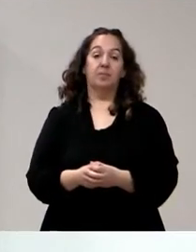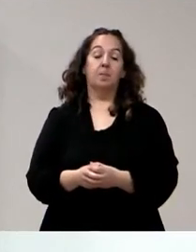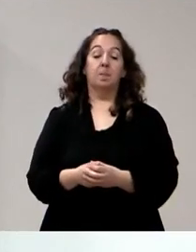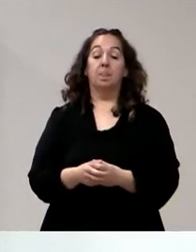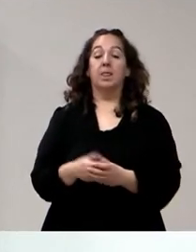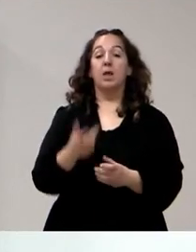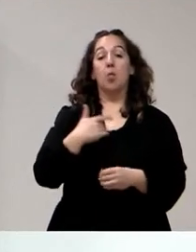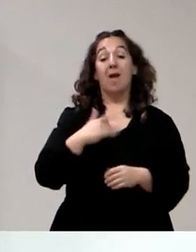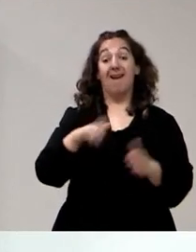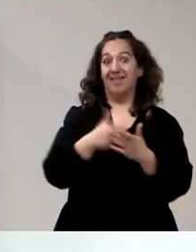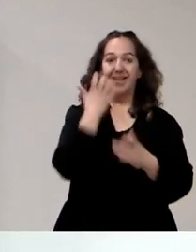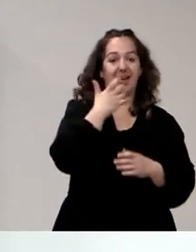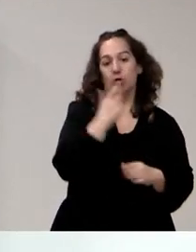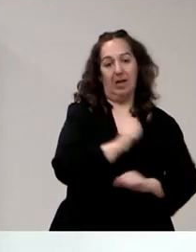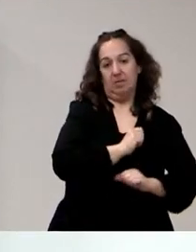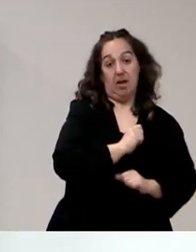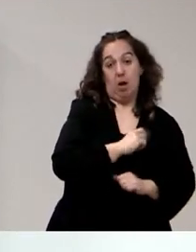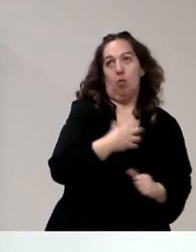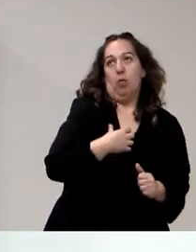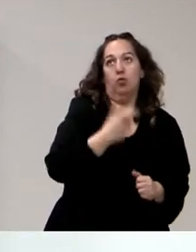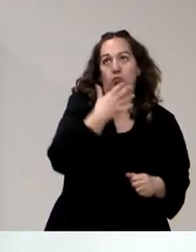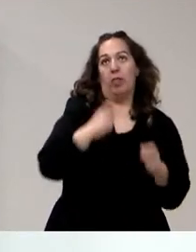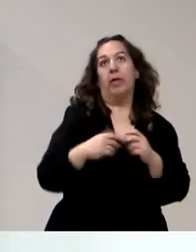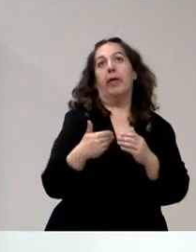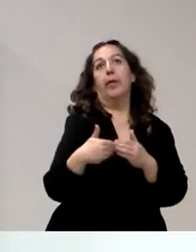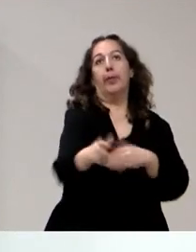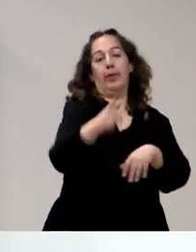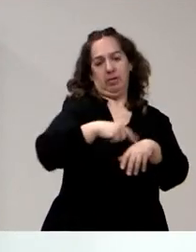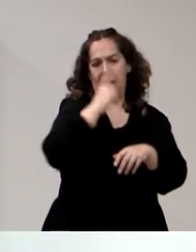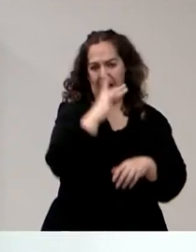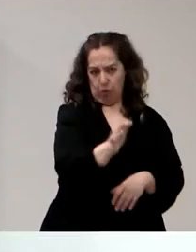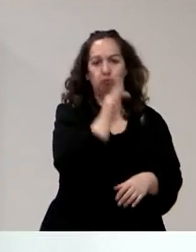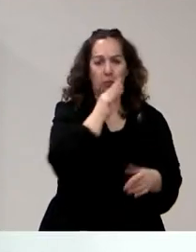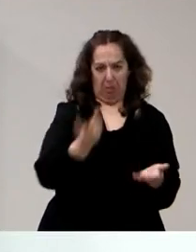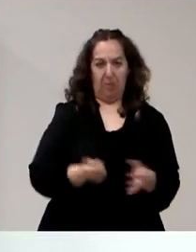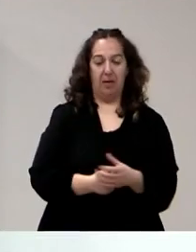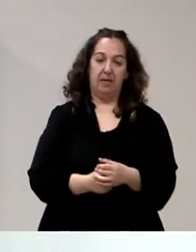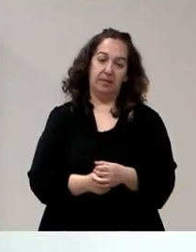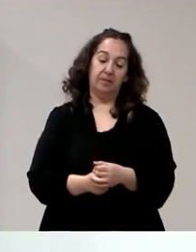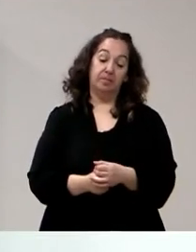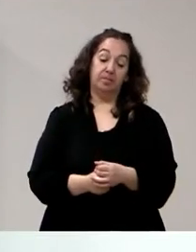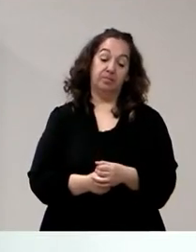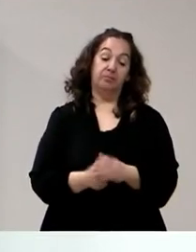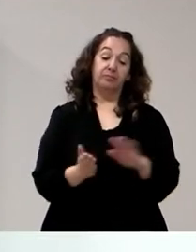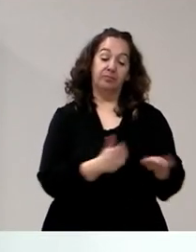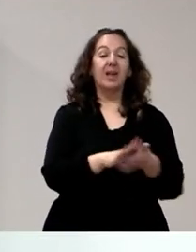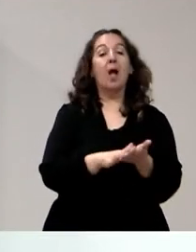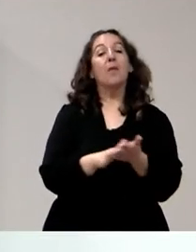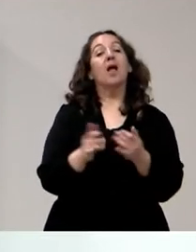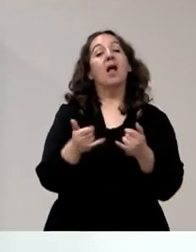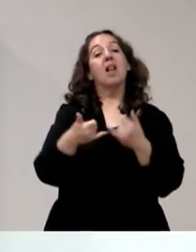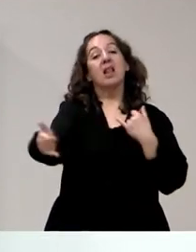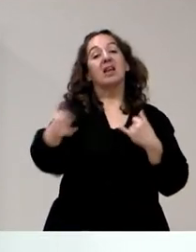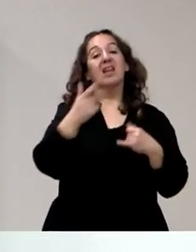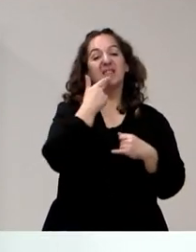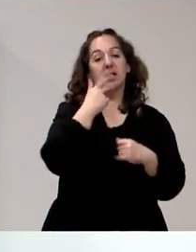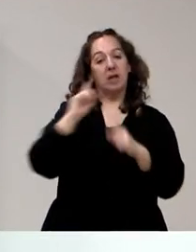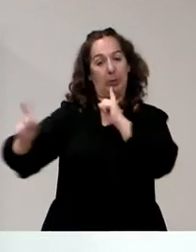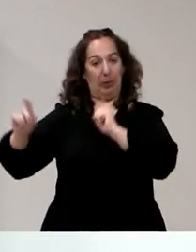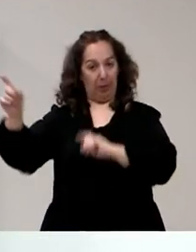finalización hasta reinosa que se prolongará Algunos años más no En cuanto a la línea Santander